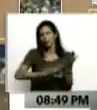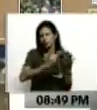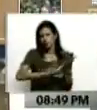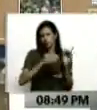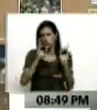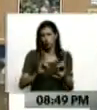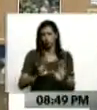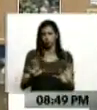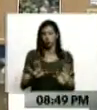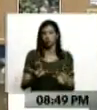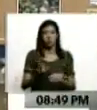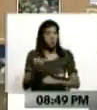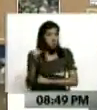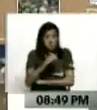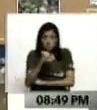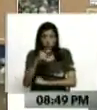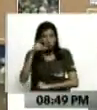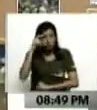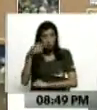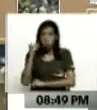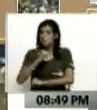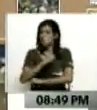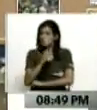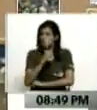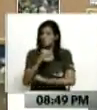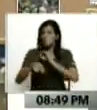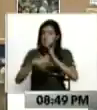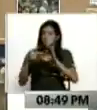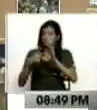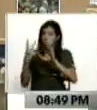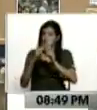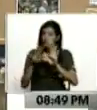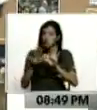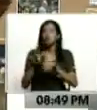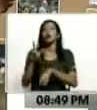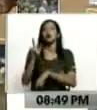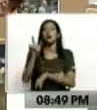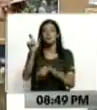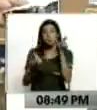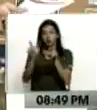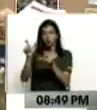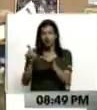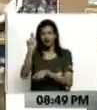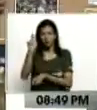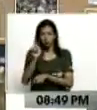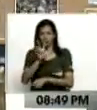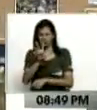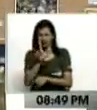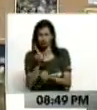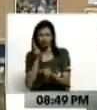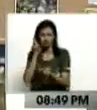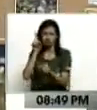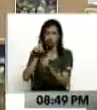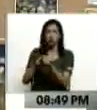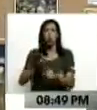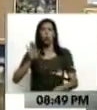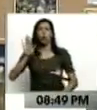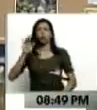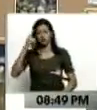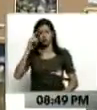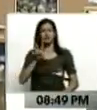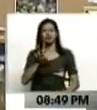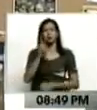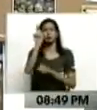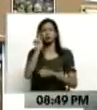tsj o las sentencias del tsj no lo hizo no lo hizo las personas que eran diputadas que él juramentó